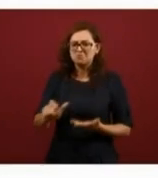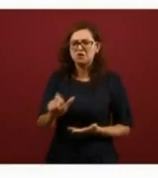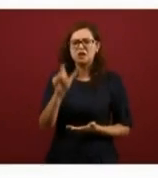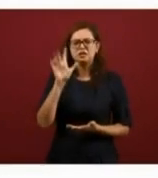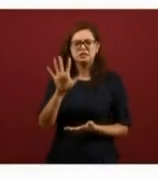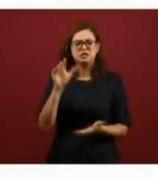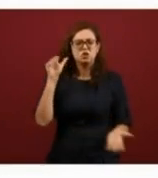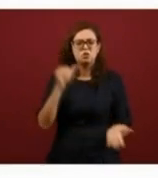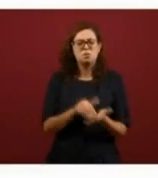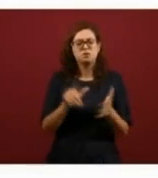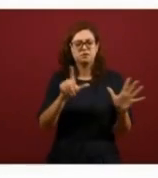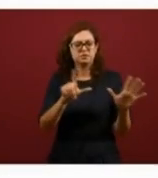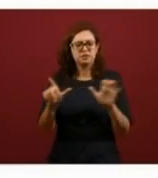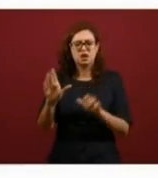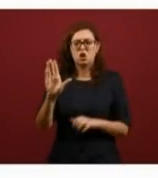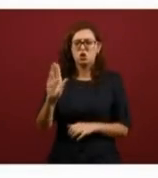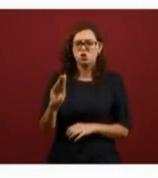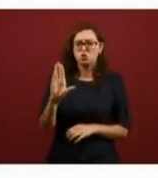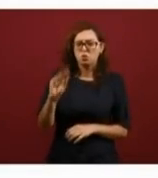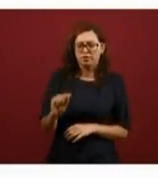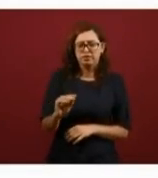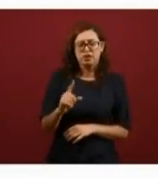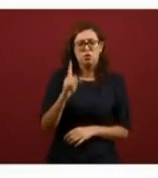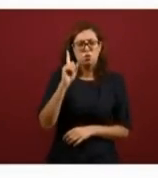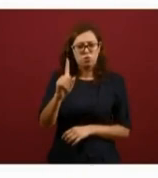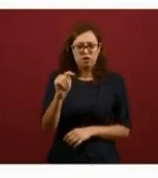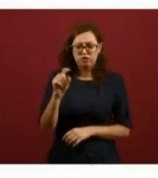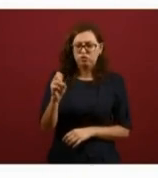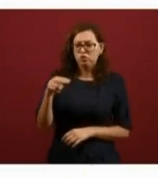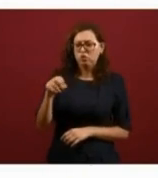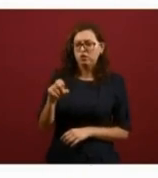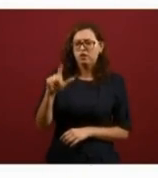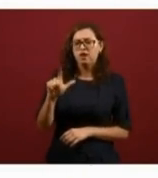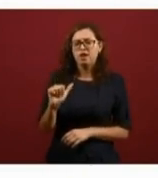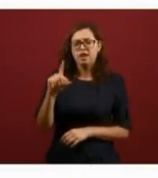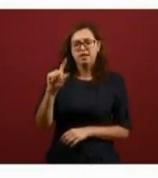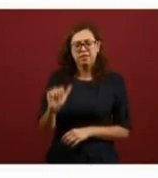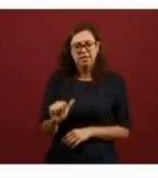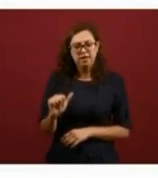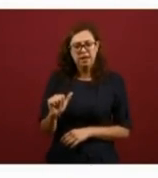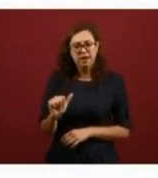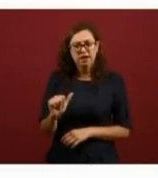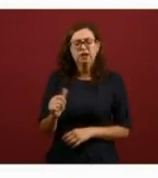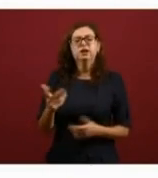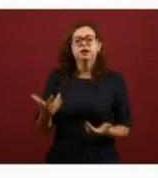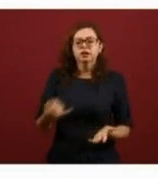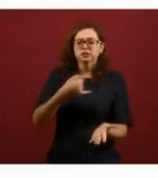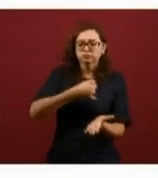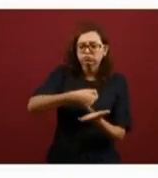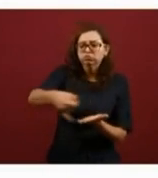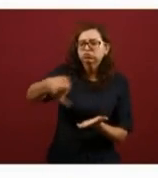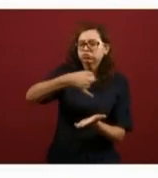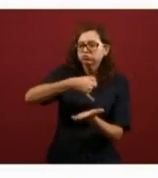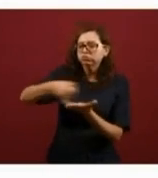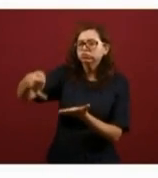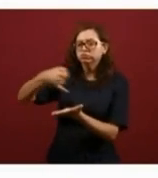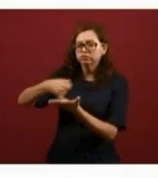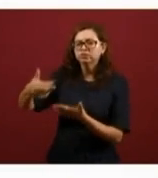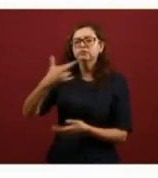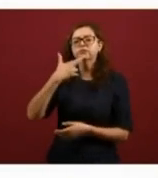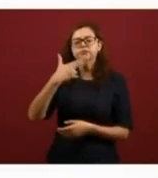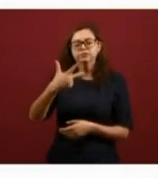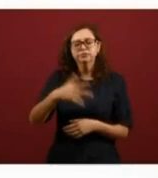pesos la tonelada y ha reaccionado el mercado porque está sembrándose más. Y en el caso del